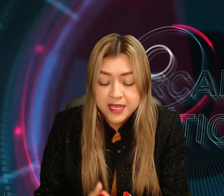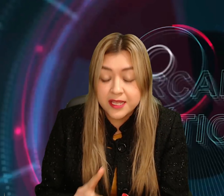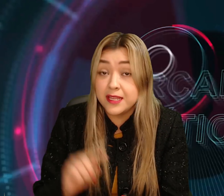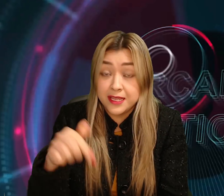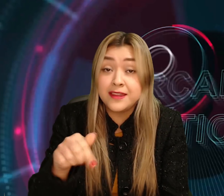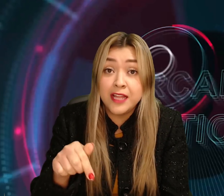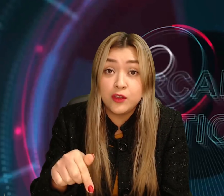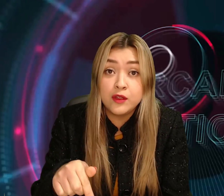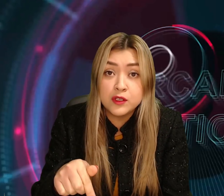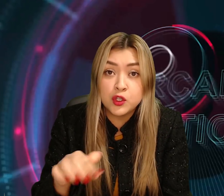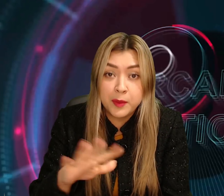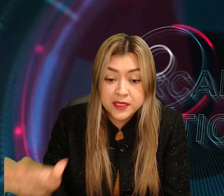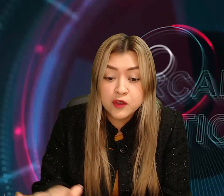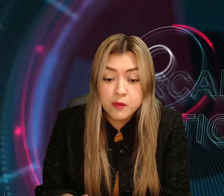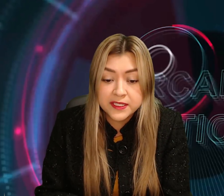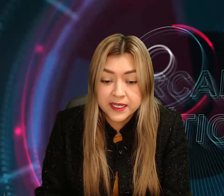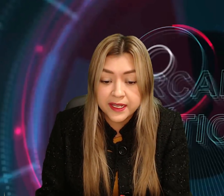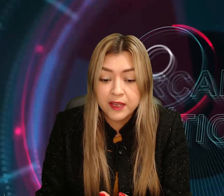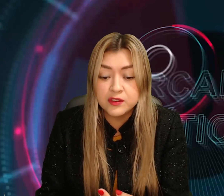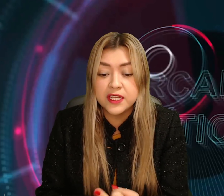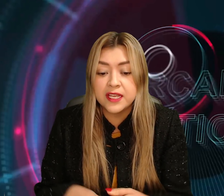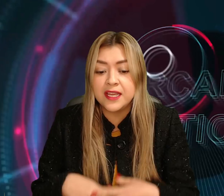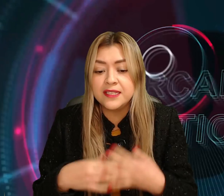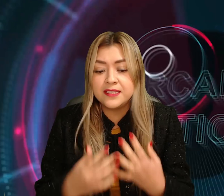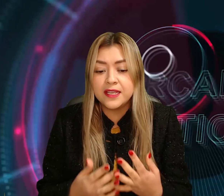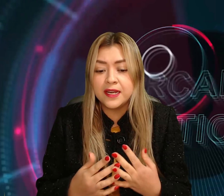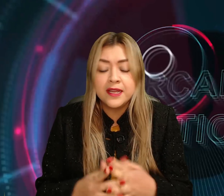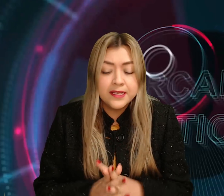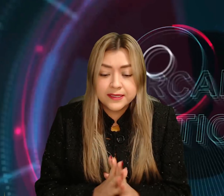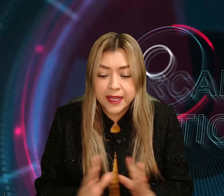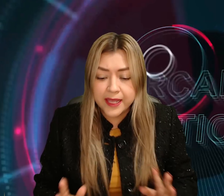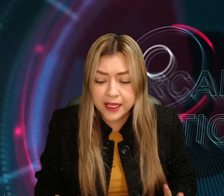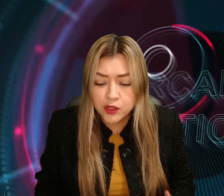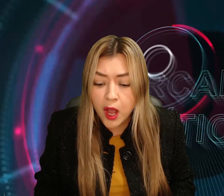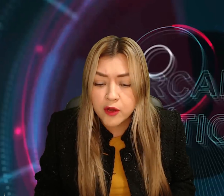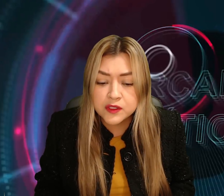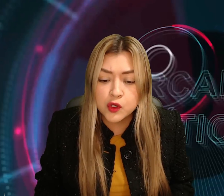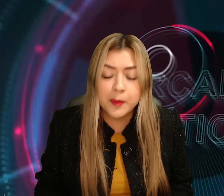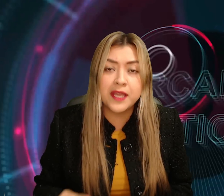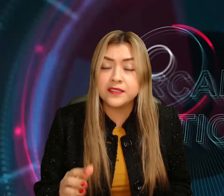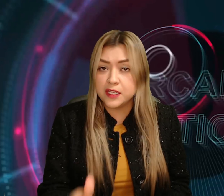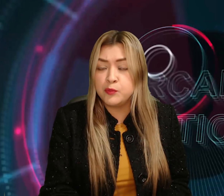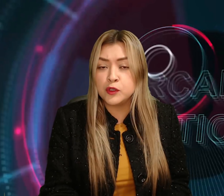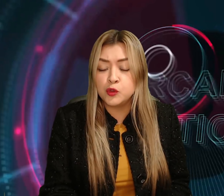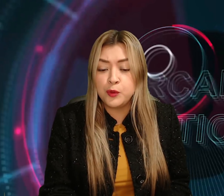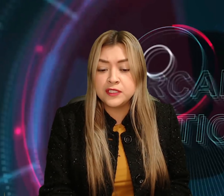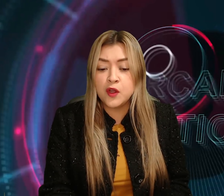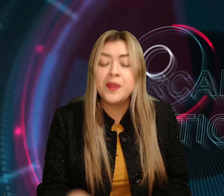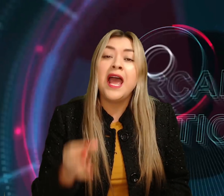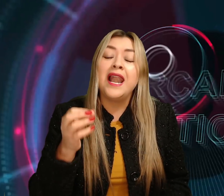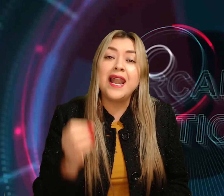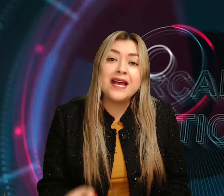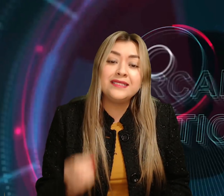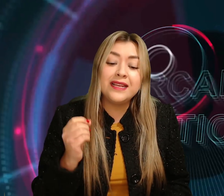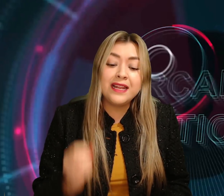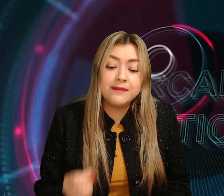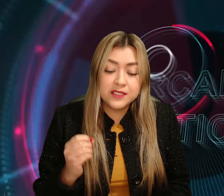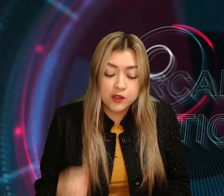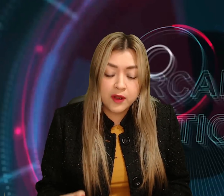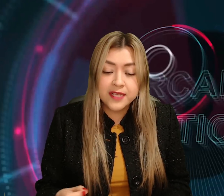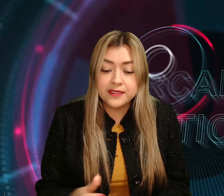y tanto de nuestro país como extranjeros que quieren seguir saqueando a nuestro país y por supuesto las